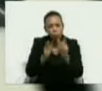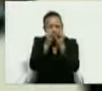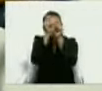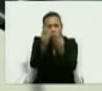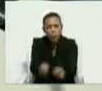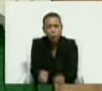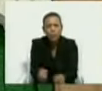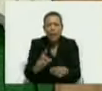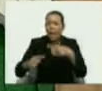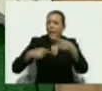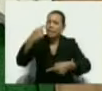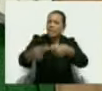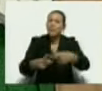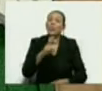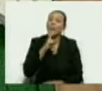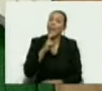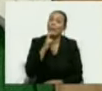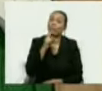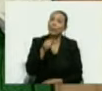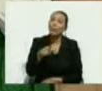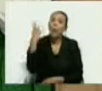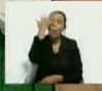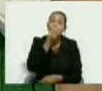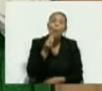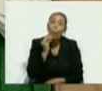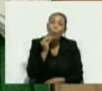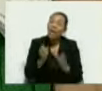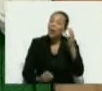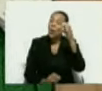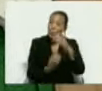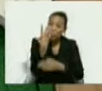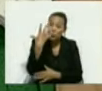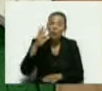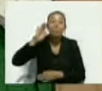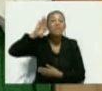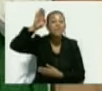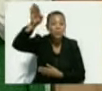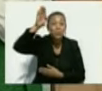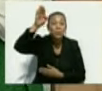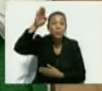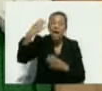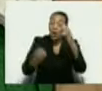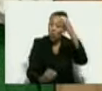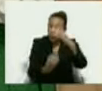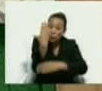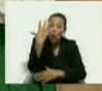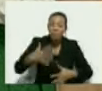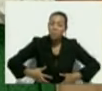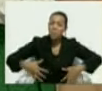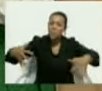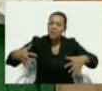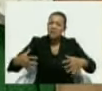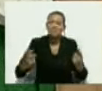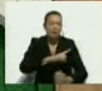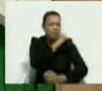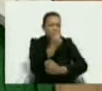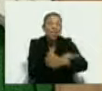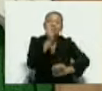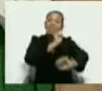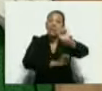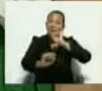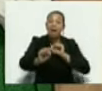la generación de oro, la generación de construcción de futuro, de construcción de prosperidad y de defensa